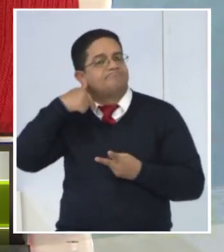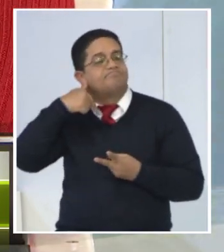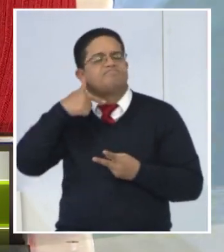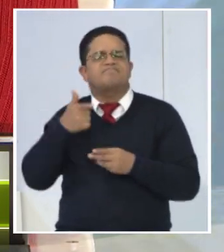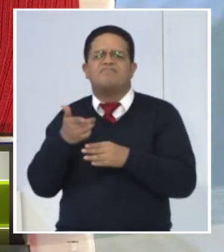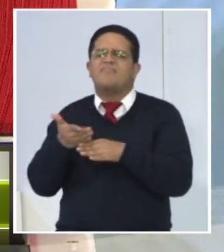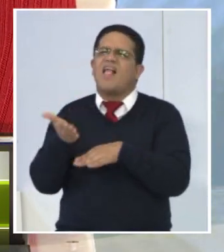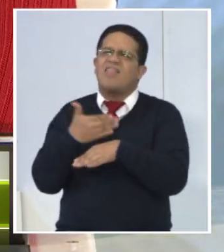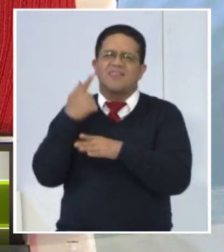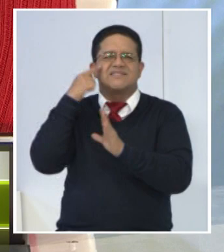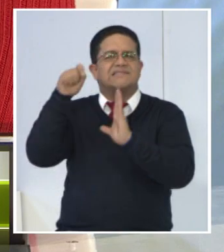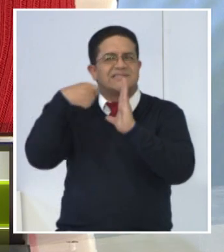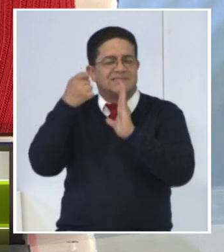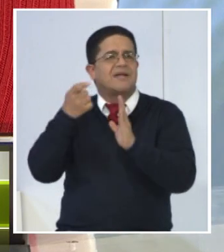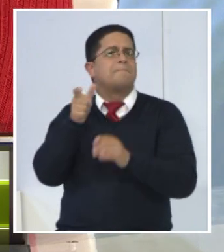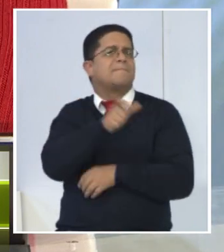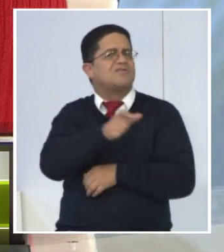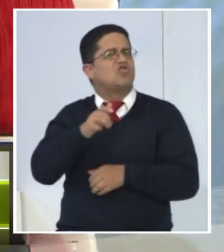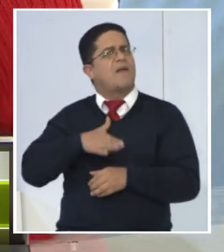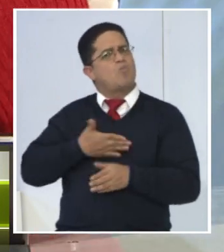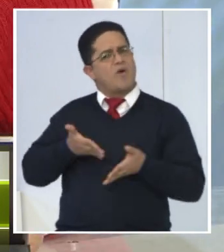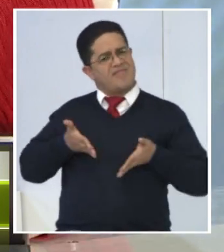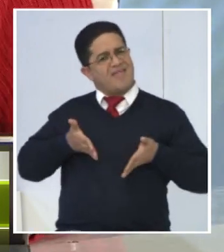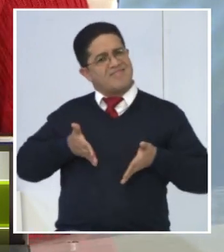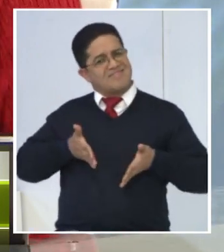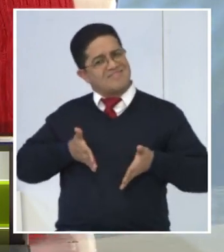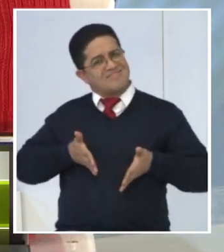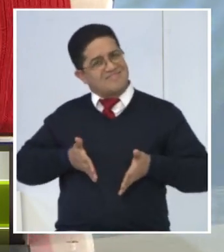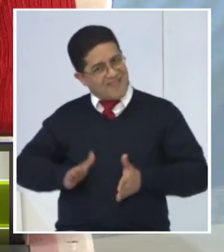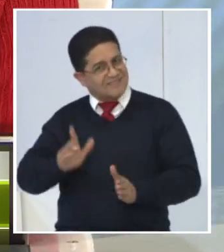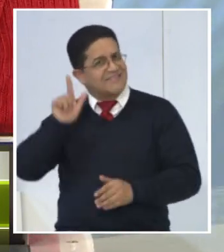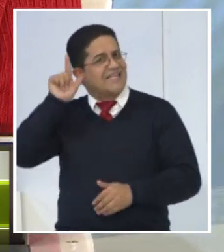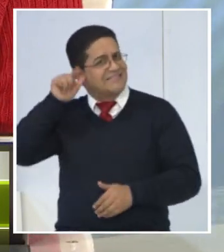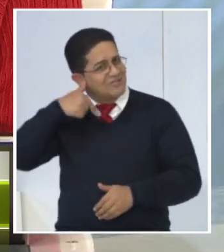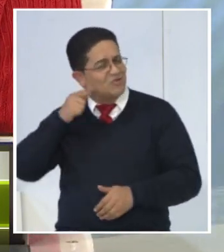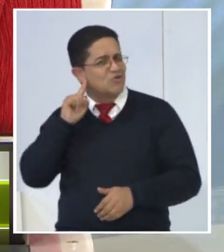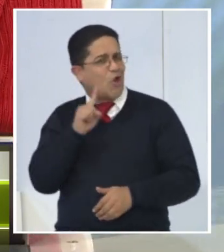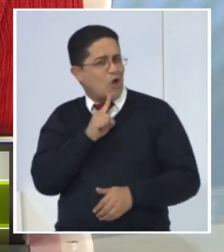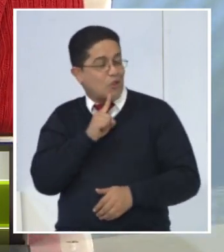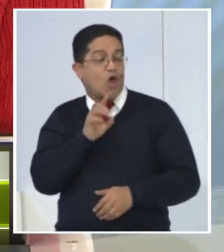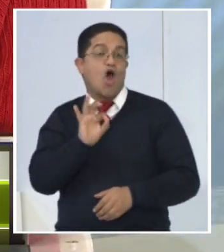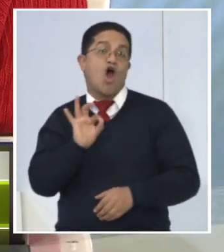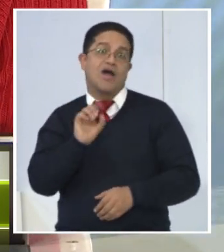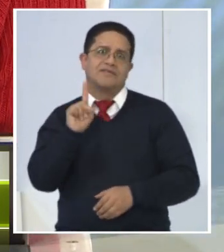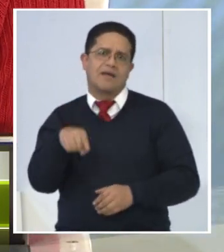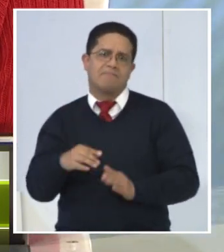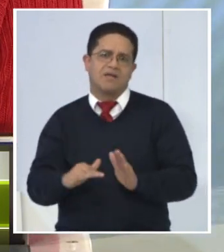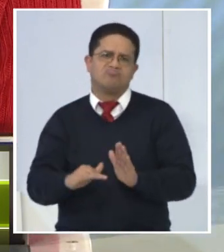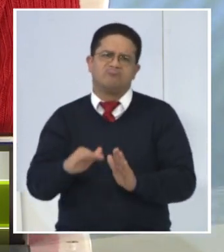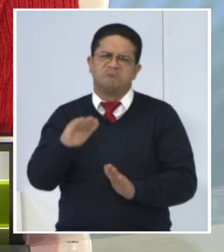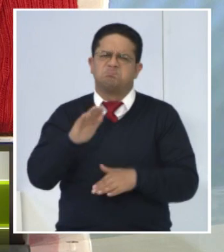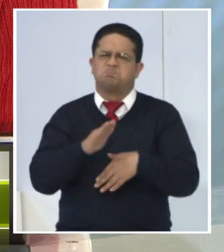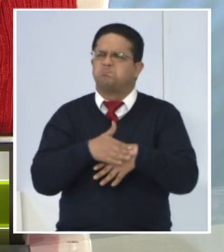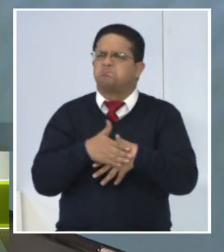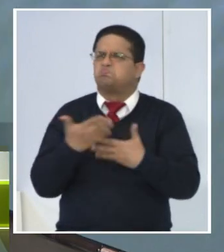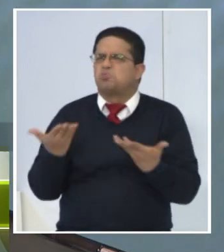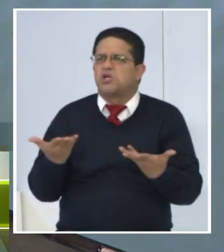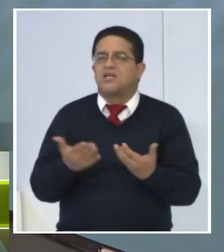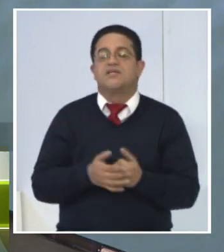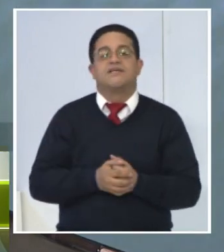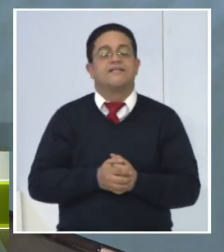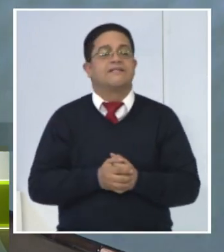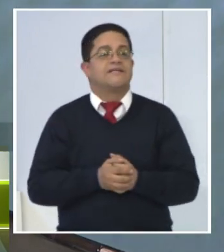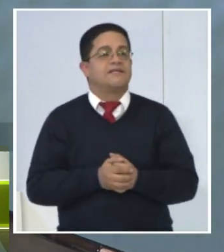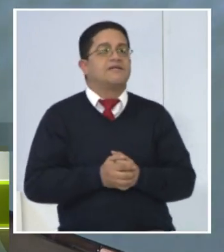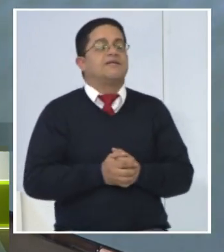que podemos nacer con pérdida auditiva o incluso desarrollar una pérdida durante el largo de nuestros años. ¿Por qué? Sí,